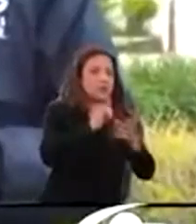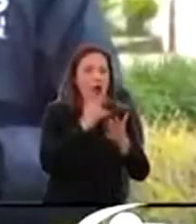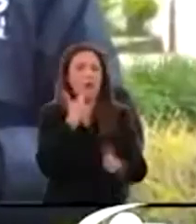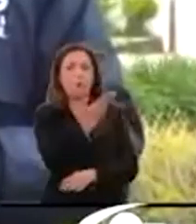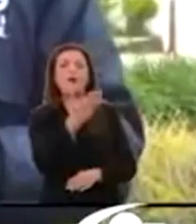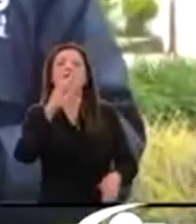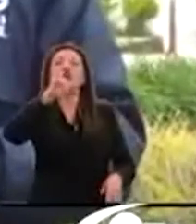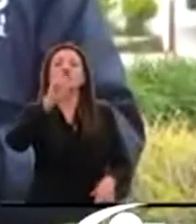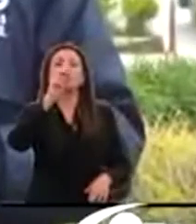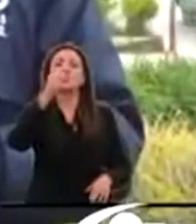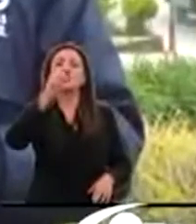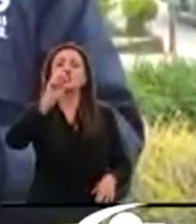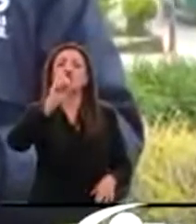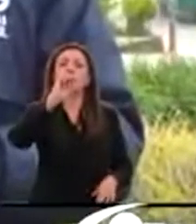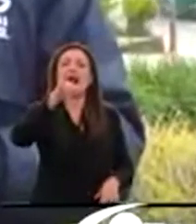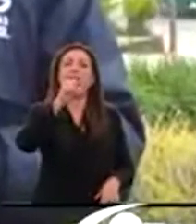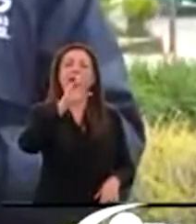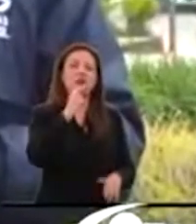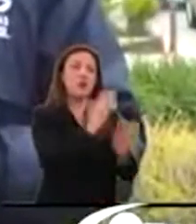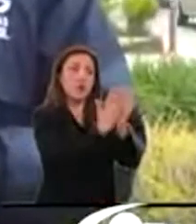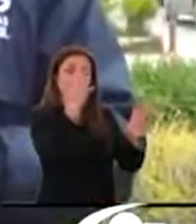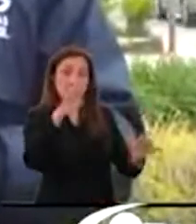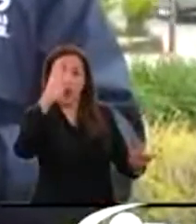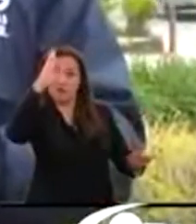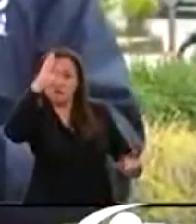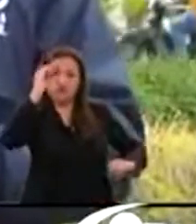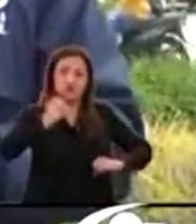Jairo? ¿Ya hay presencia de las autoridades en este lugar?